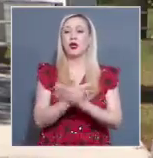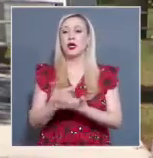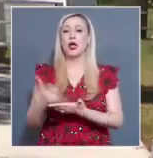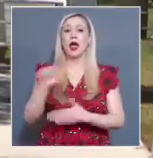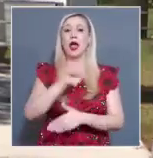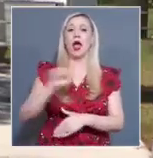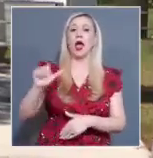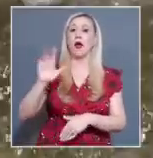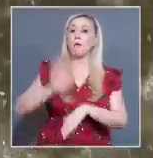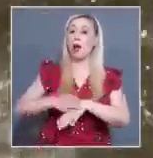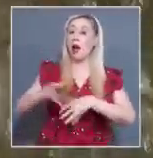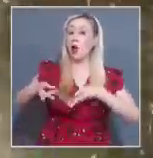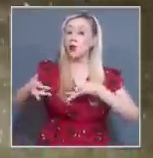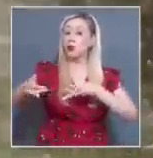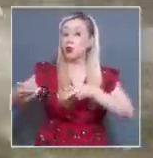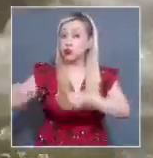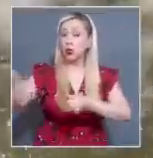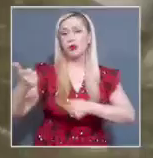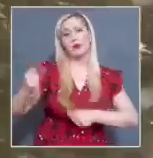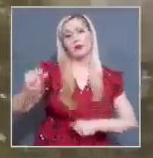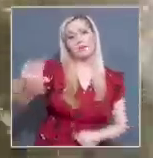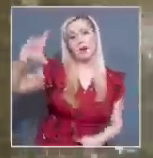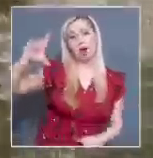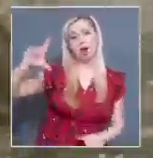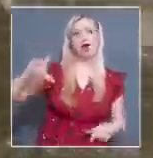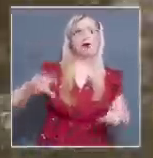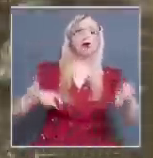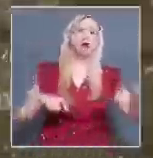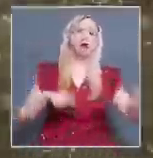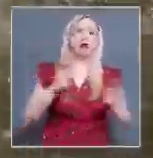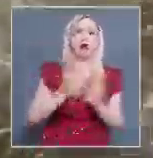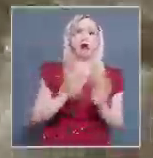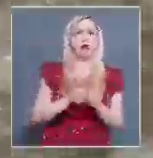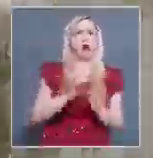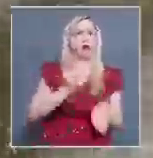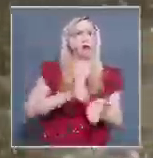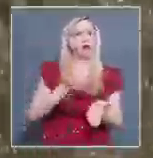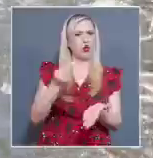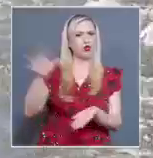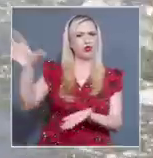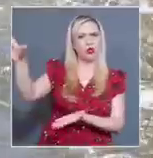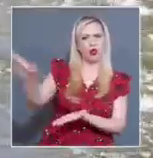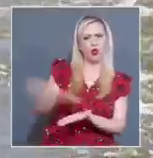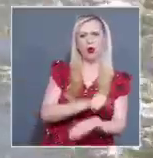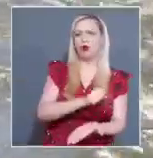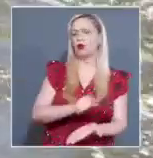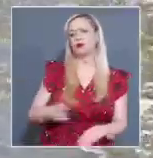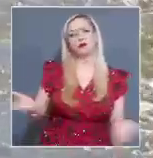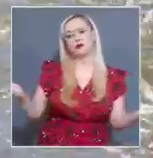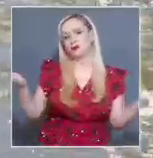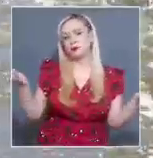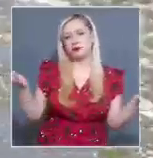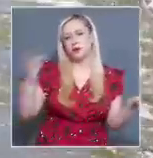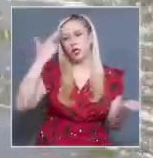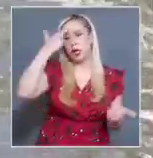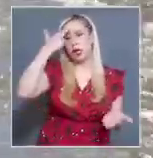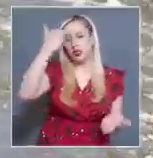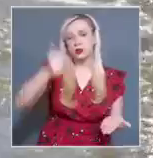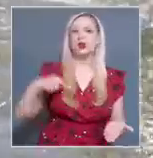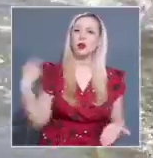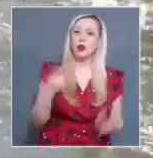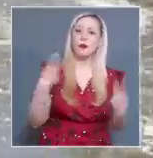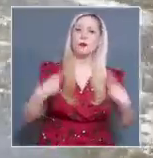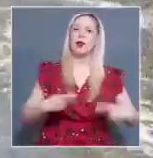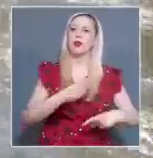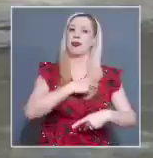del principio de justicia fiscal. Además, impulsa a los habitantes a realizar un uso racional y consciente del agua, mismo